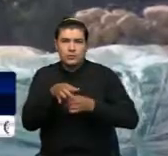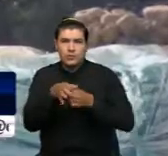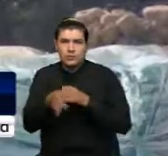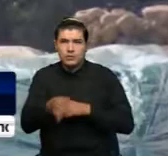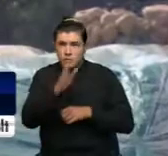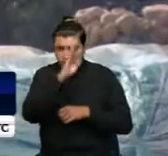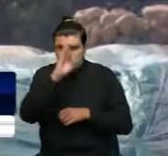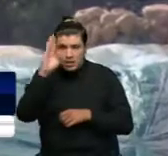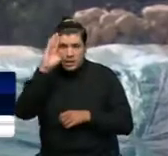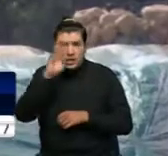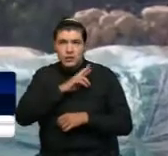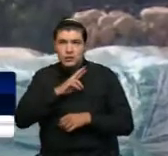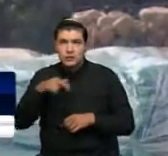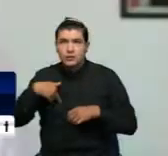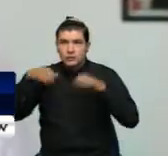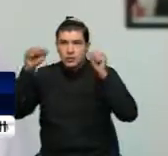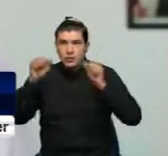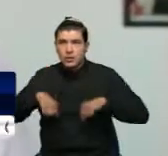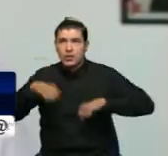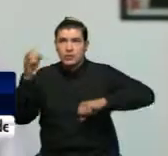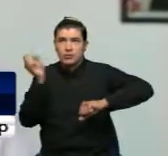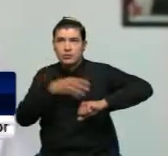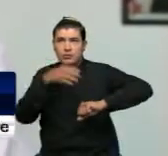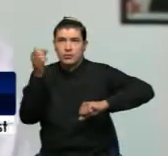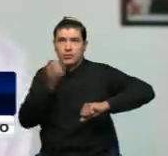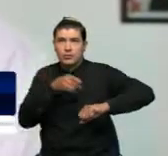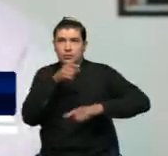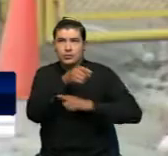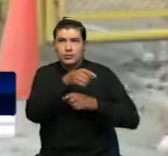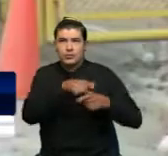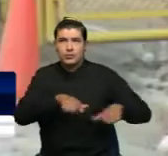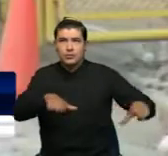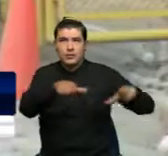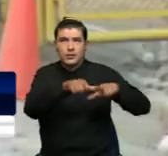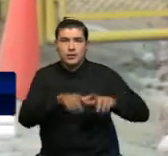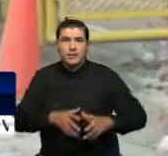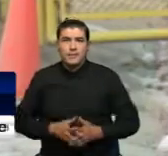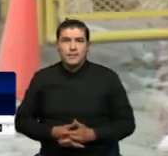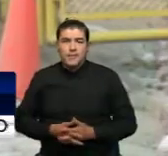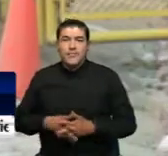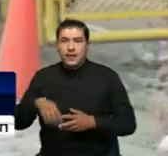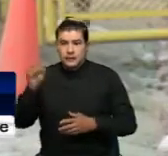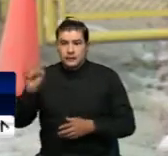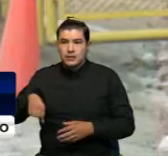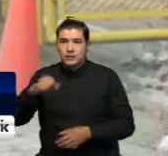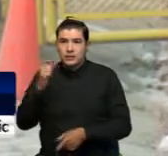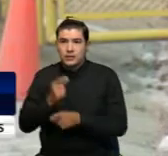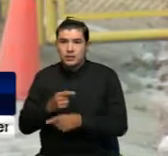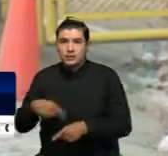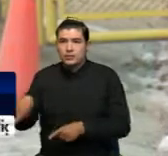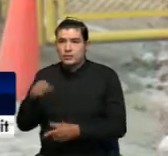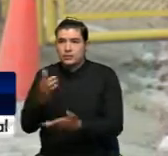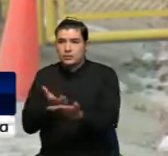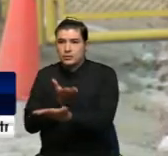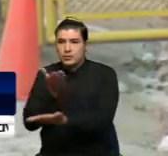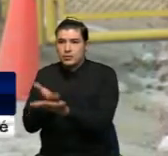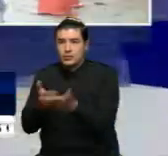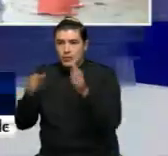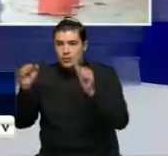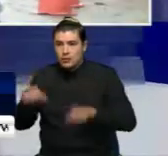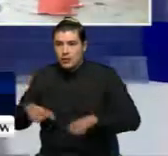poder para poder disponer de nuestros residuos allá en este sitio bien pues espera que estas propuestas puedan ser